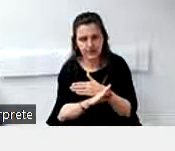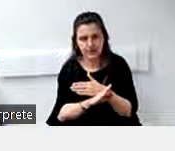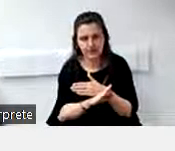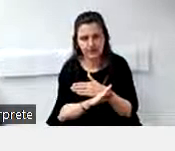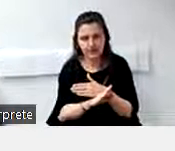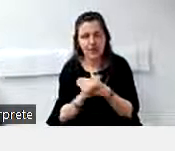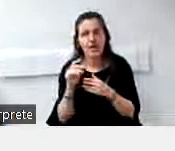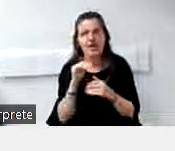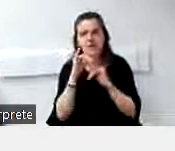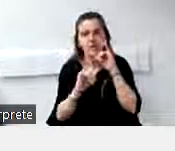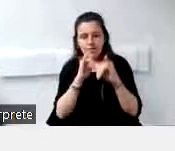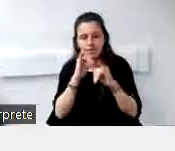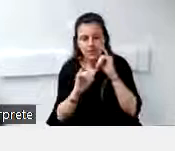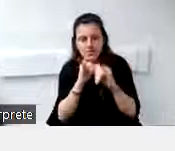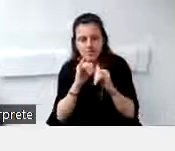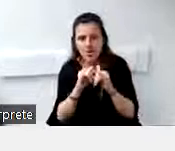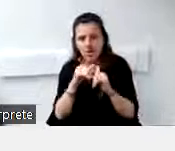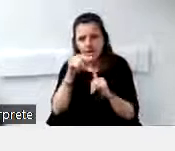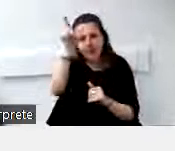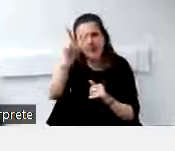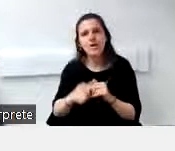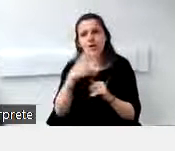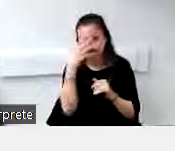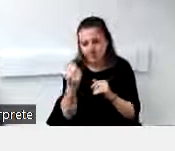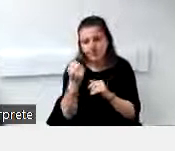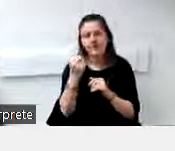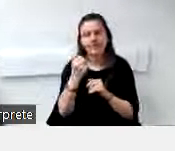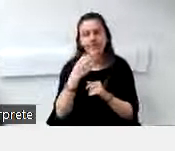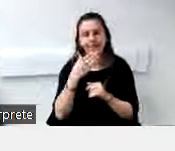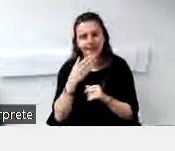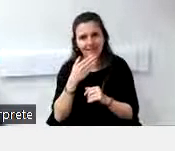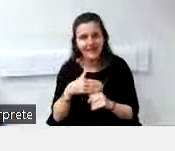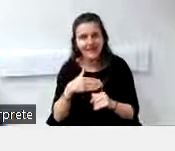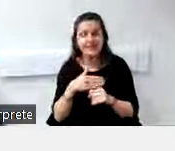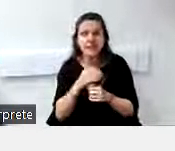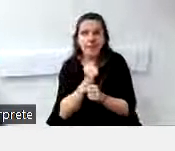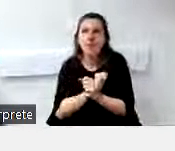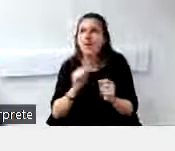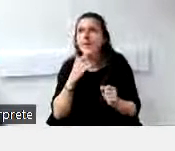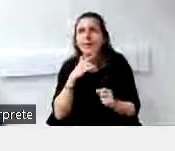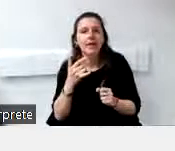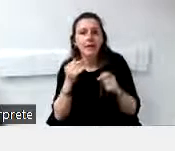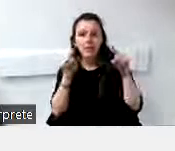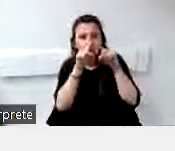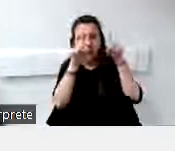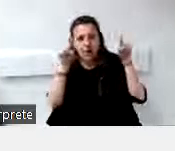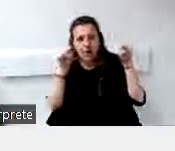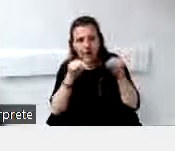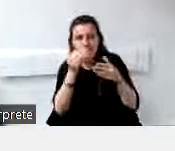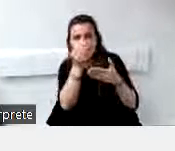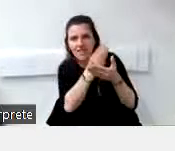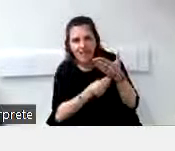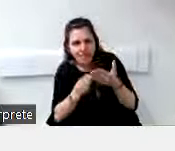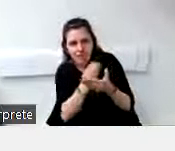hablando. Y para eso hay múltiples dispositivos. Las láminas, bueno, la interpretación en